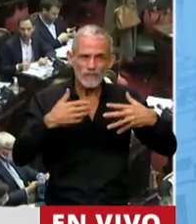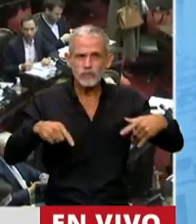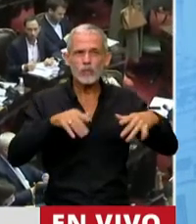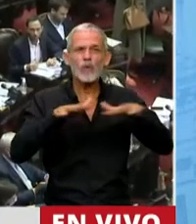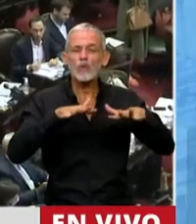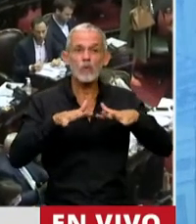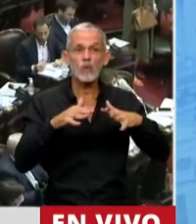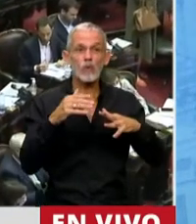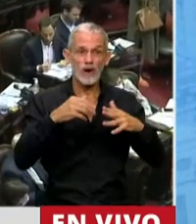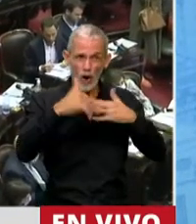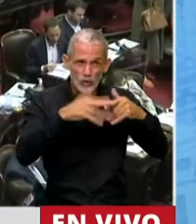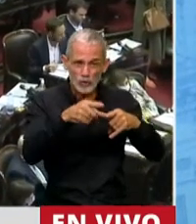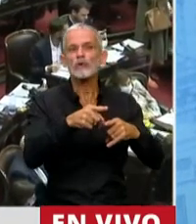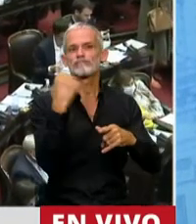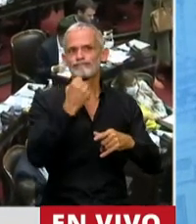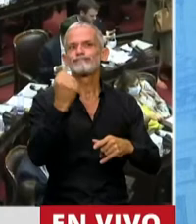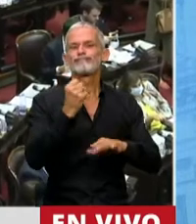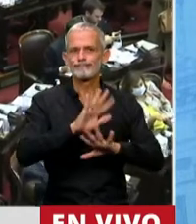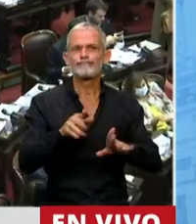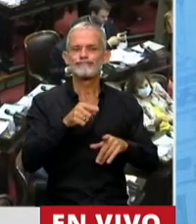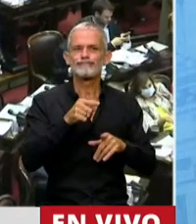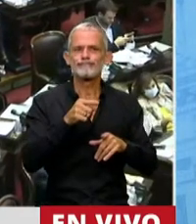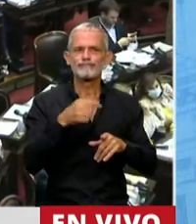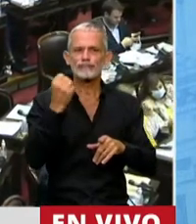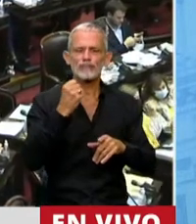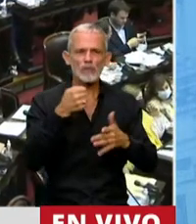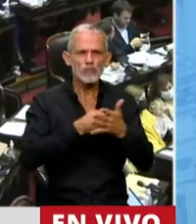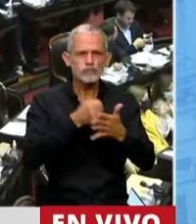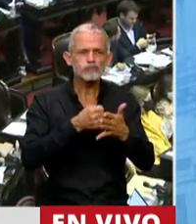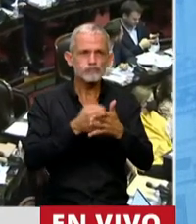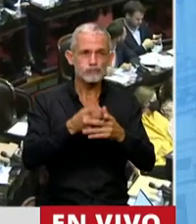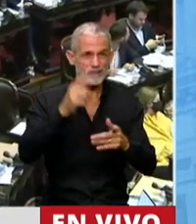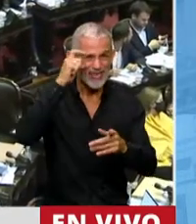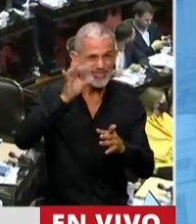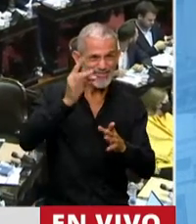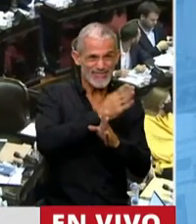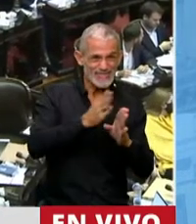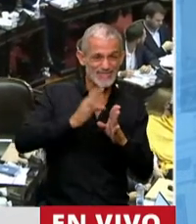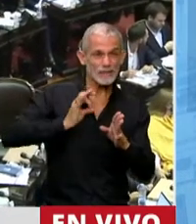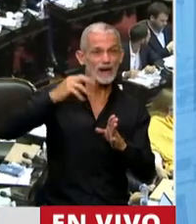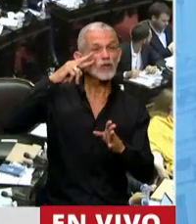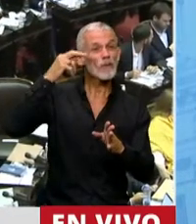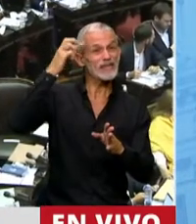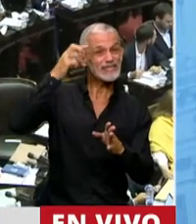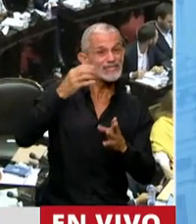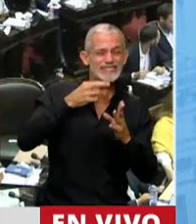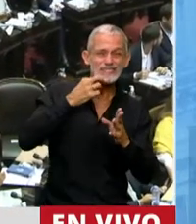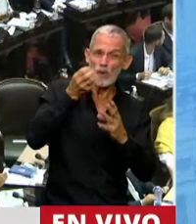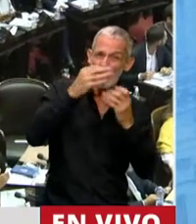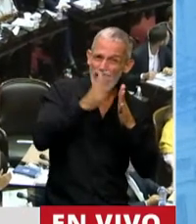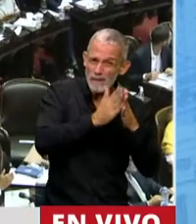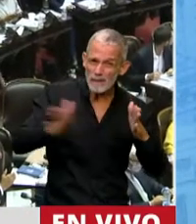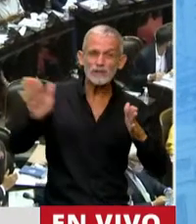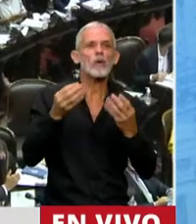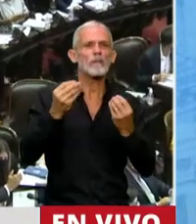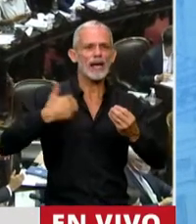es un motor fundamental para seguir este camino que reiniciamos el 10 de diciembre de 2019 para